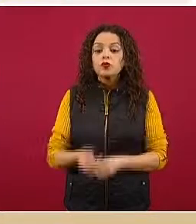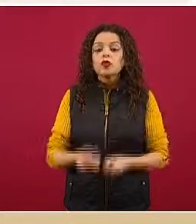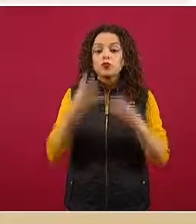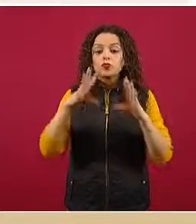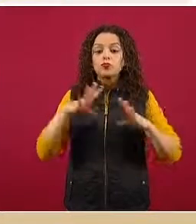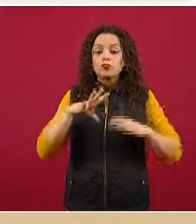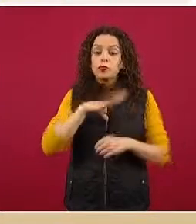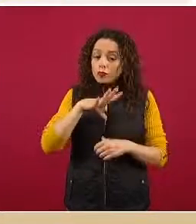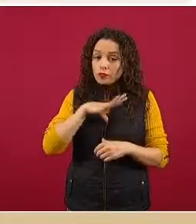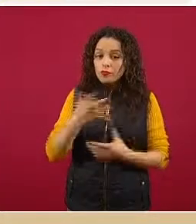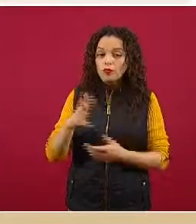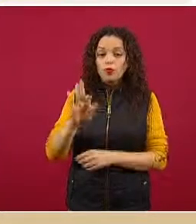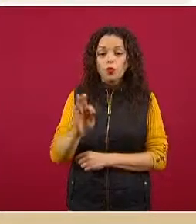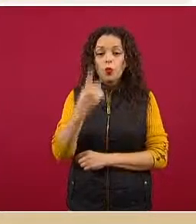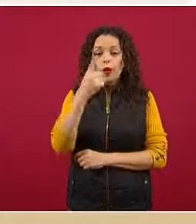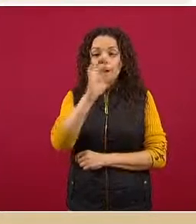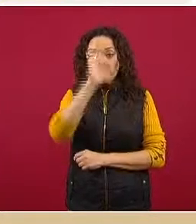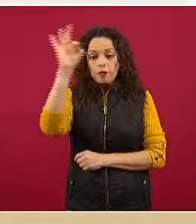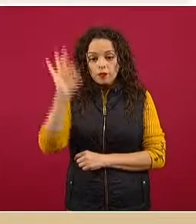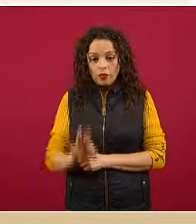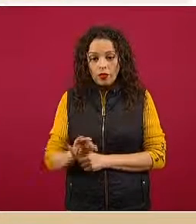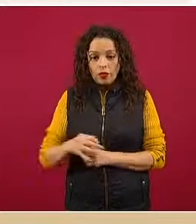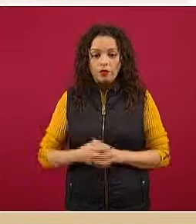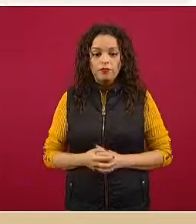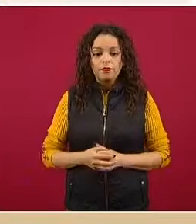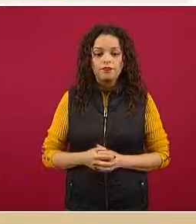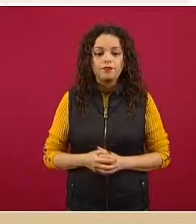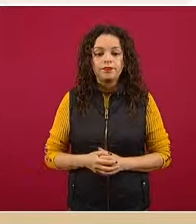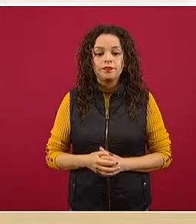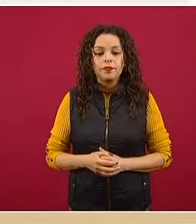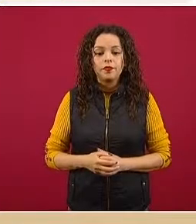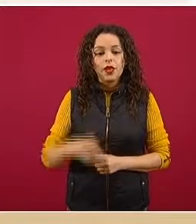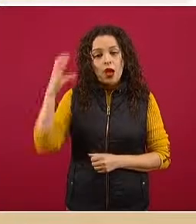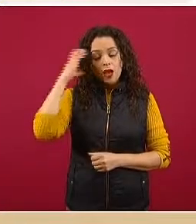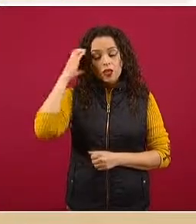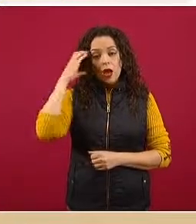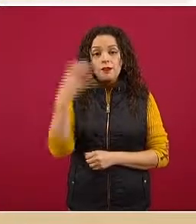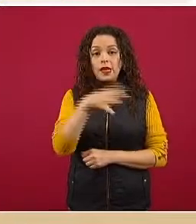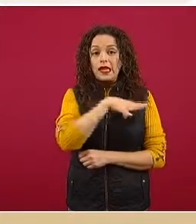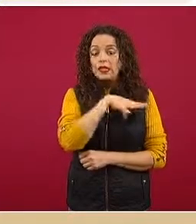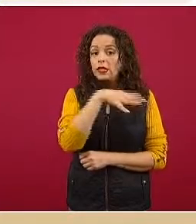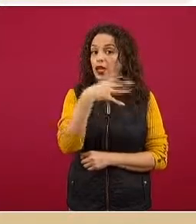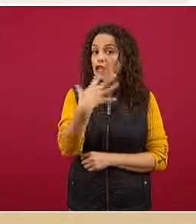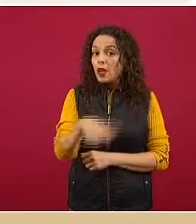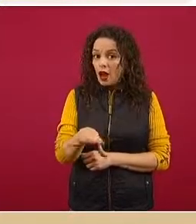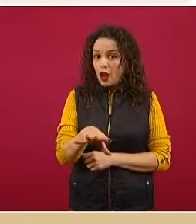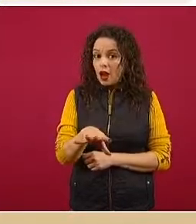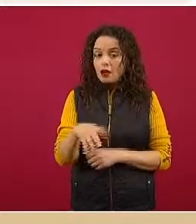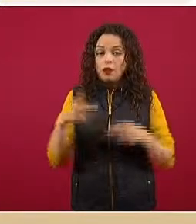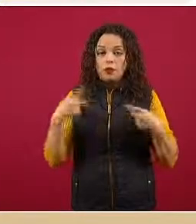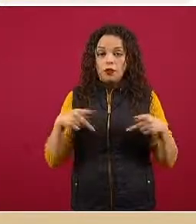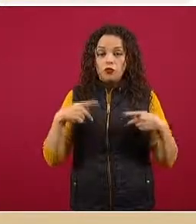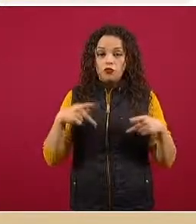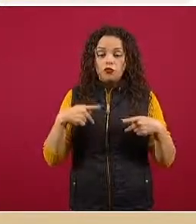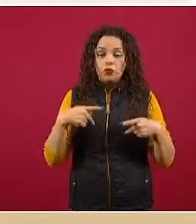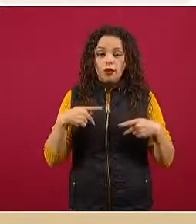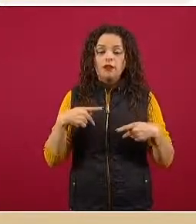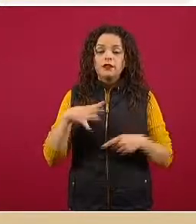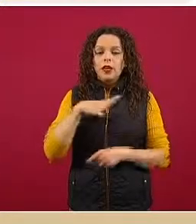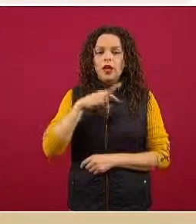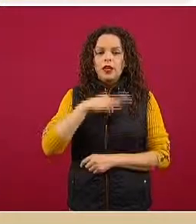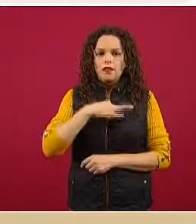del 41%. Una ocupación de camas generales que ocupan personas con